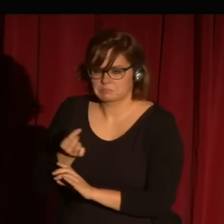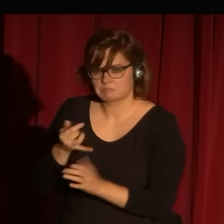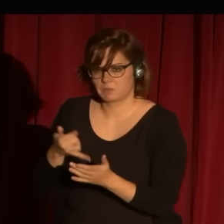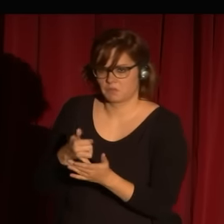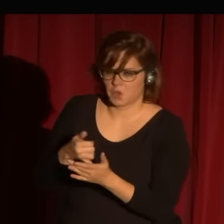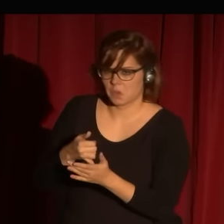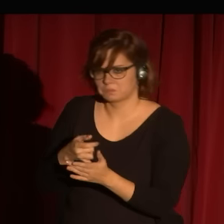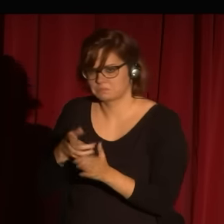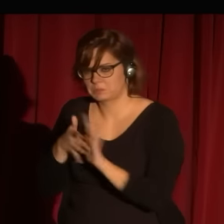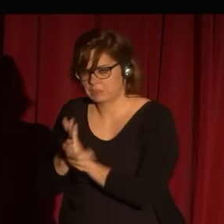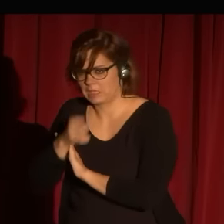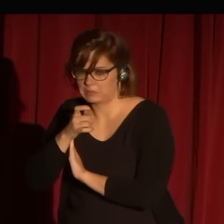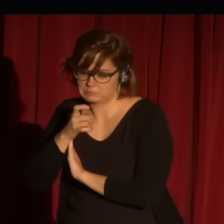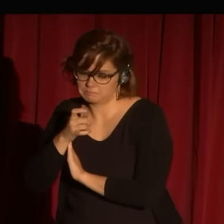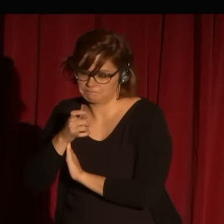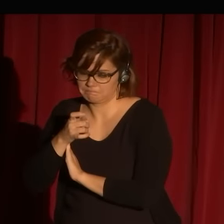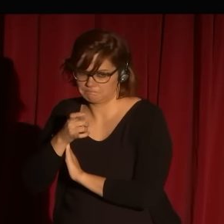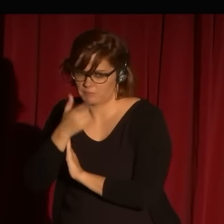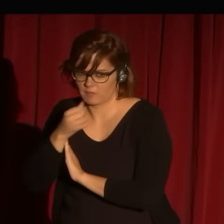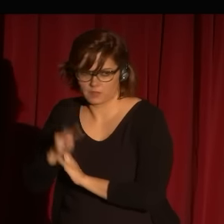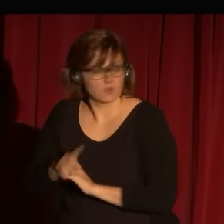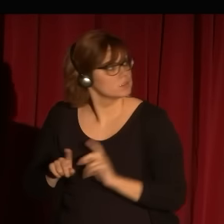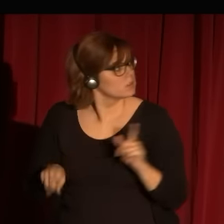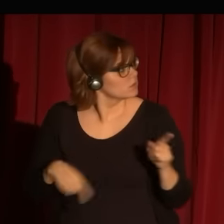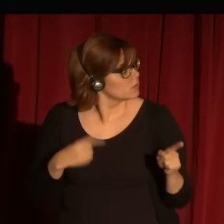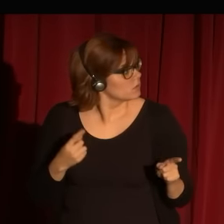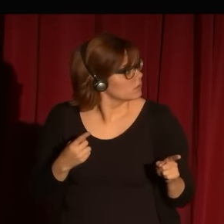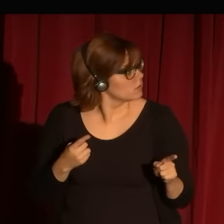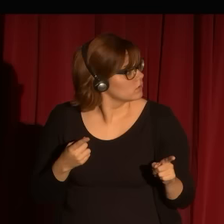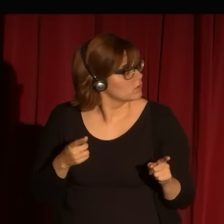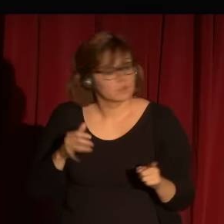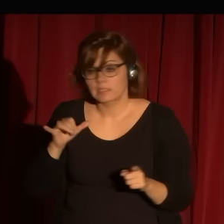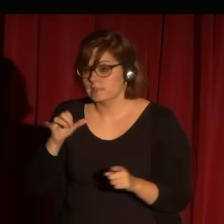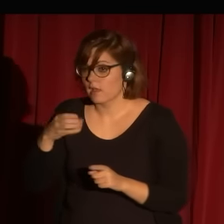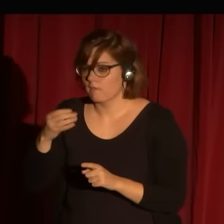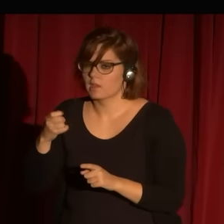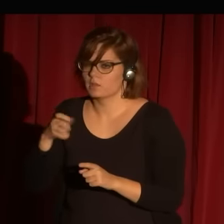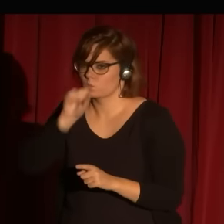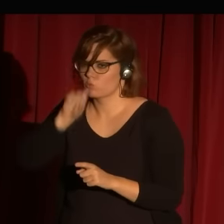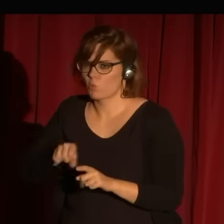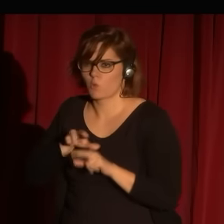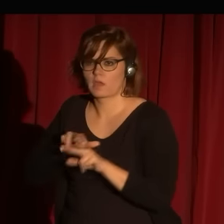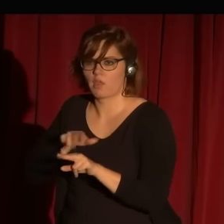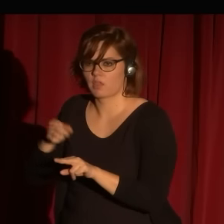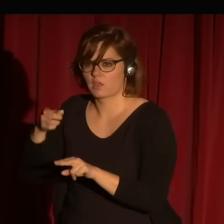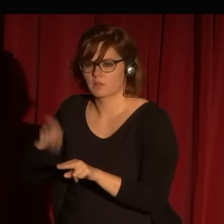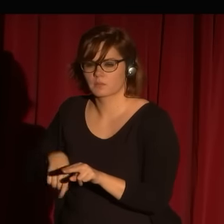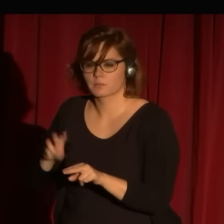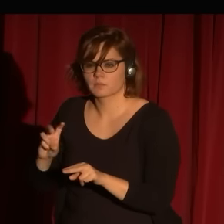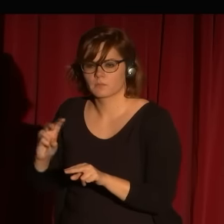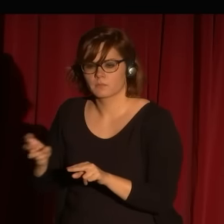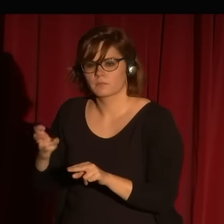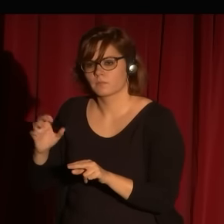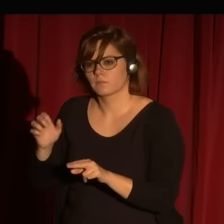pintado Isabel claren es una apasionada de la caza la vemos aquí y vemos aquí a un a un